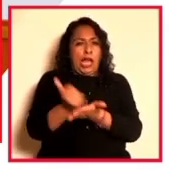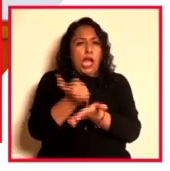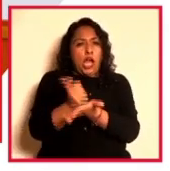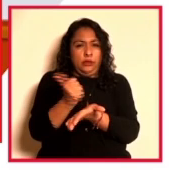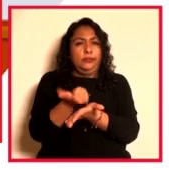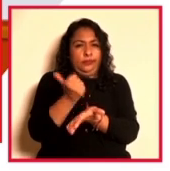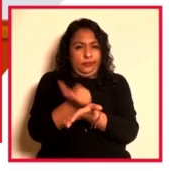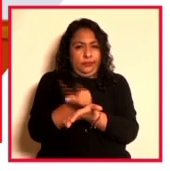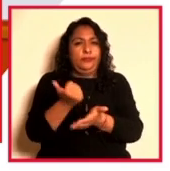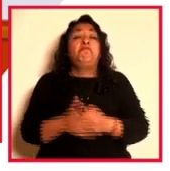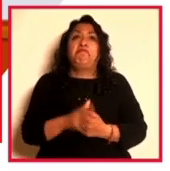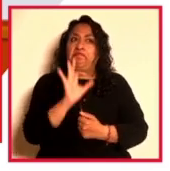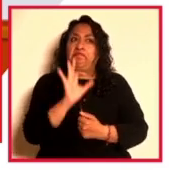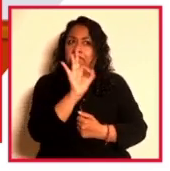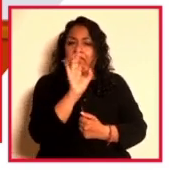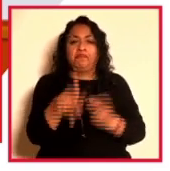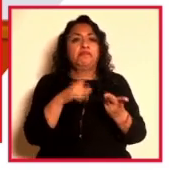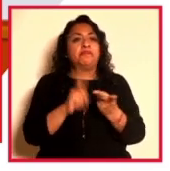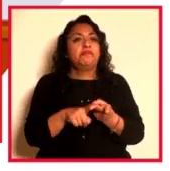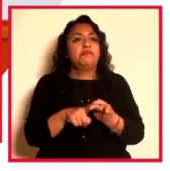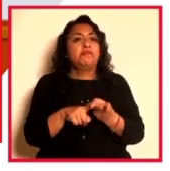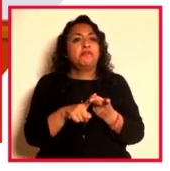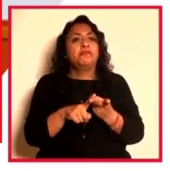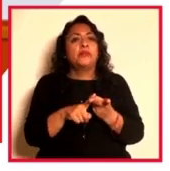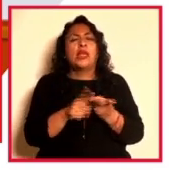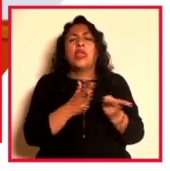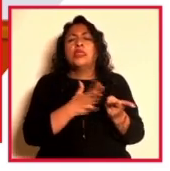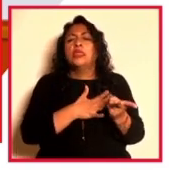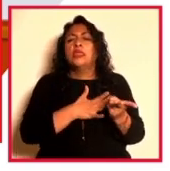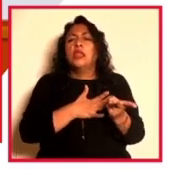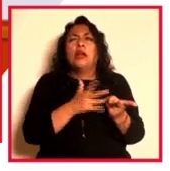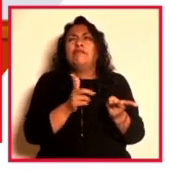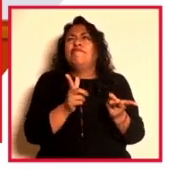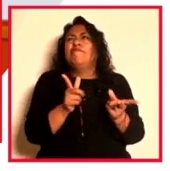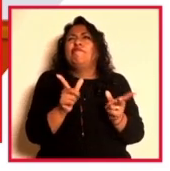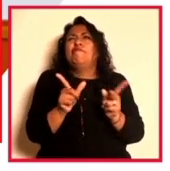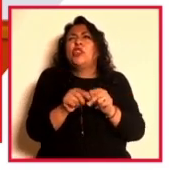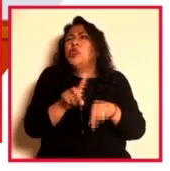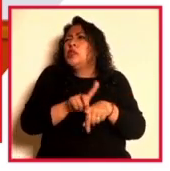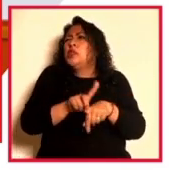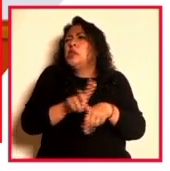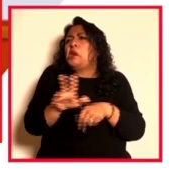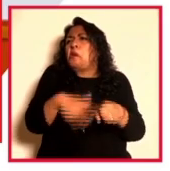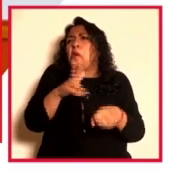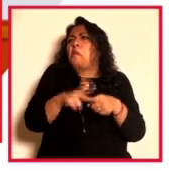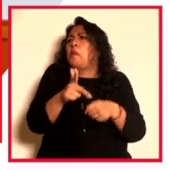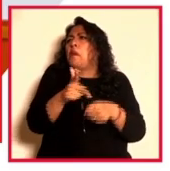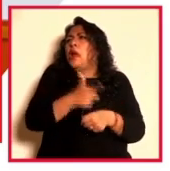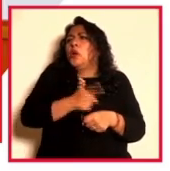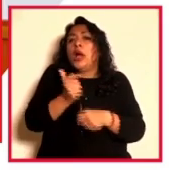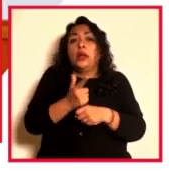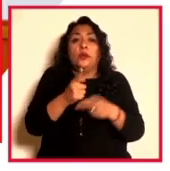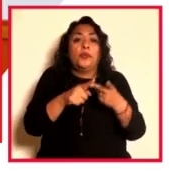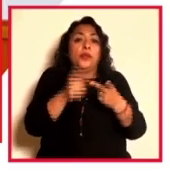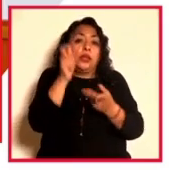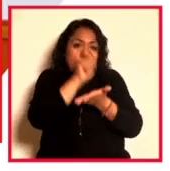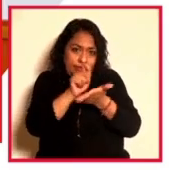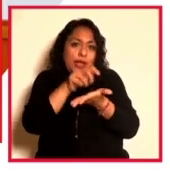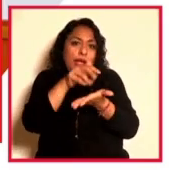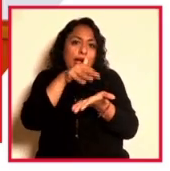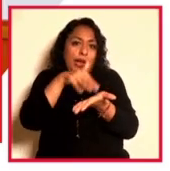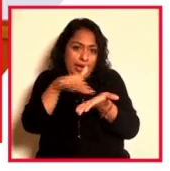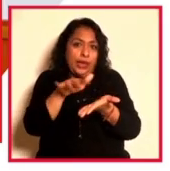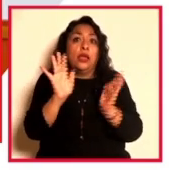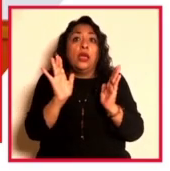excelente segundo un placer sencillo de un día cualquiera escribir y leer y cuidar